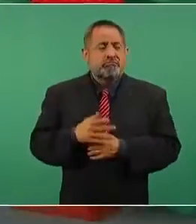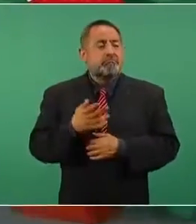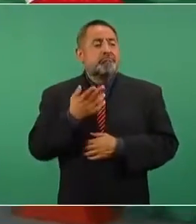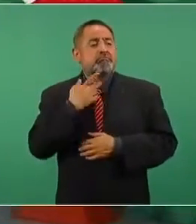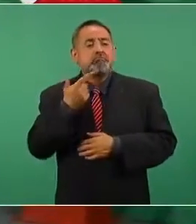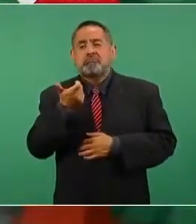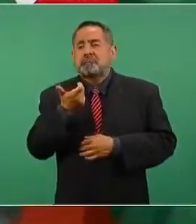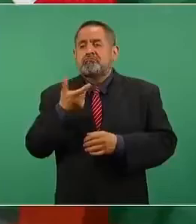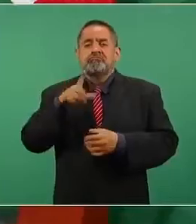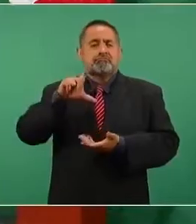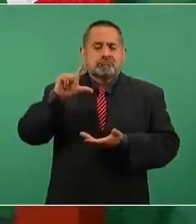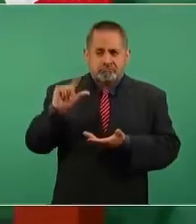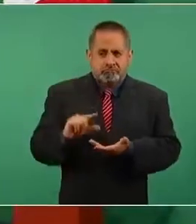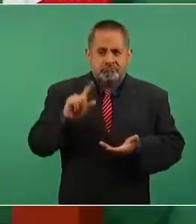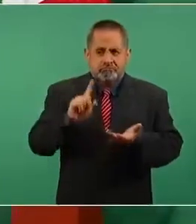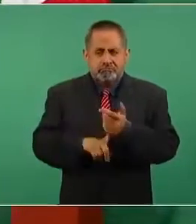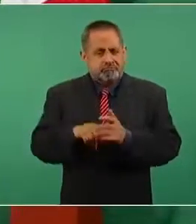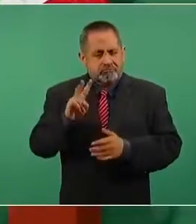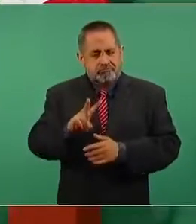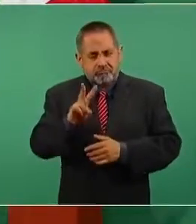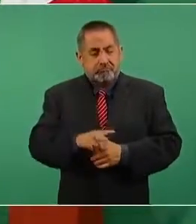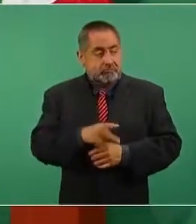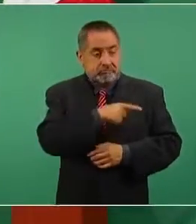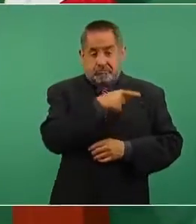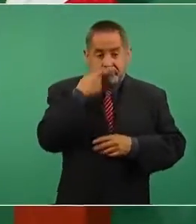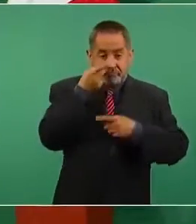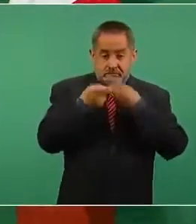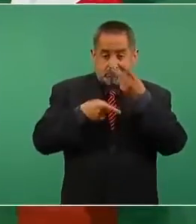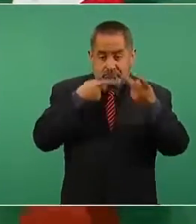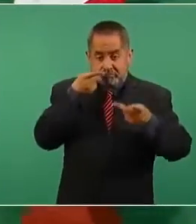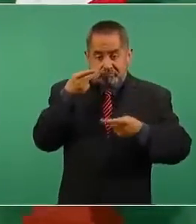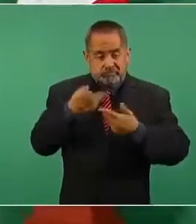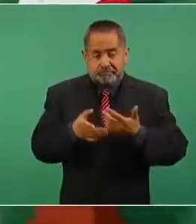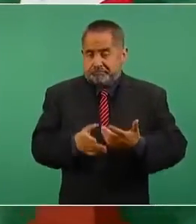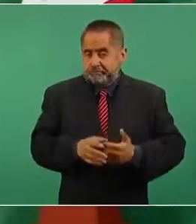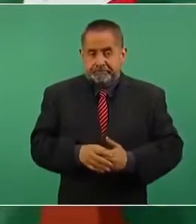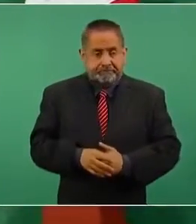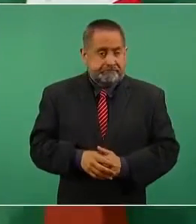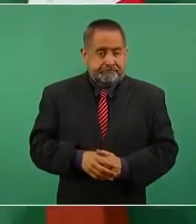precio de las gasolinas.